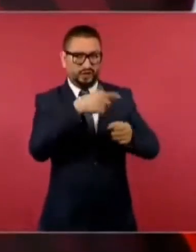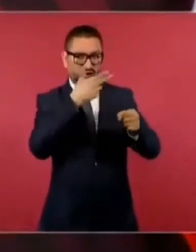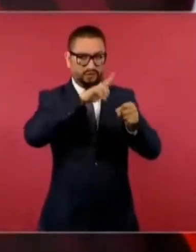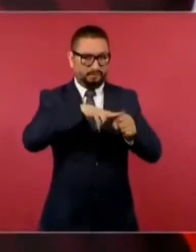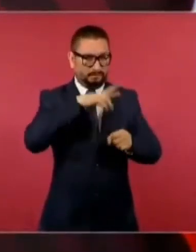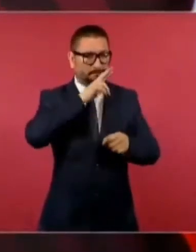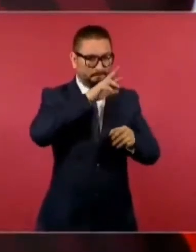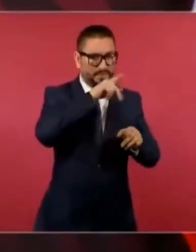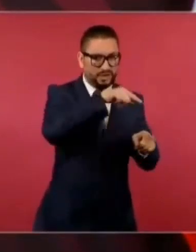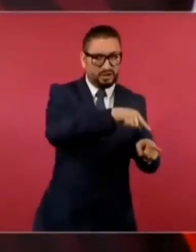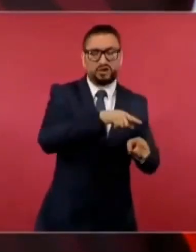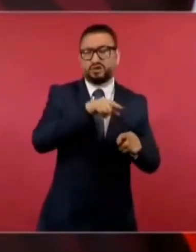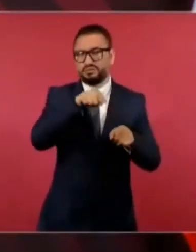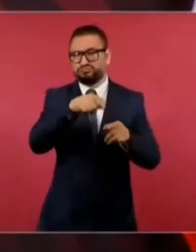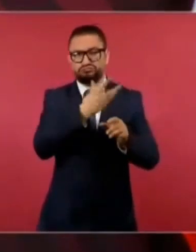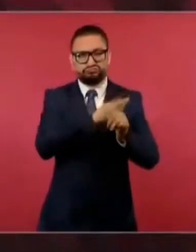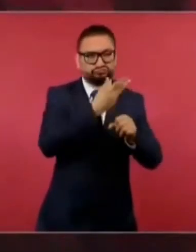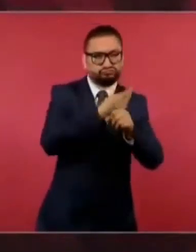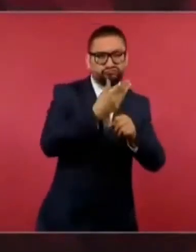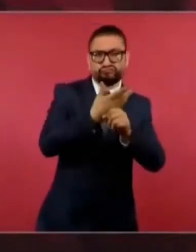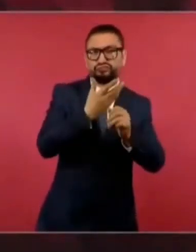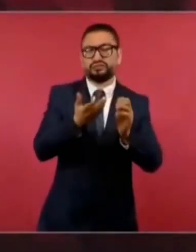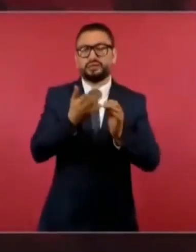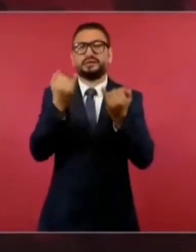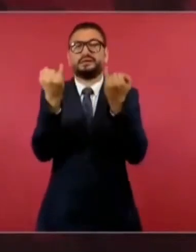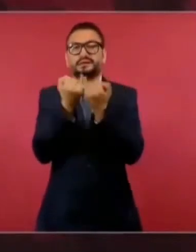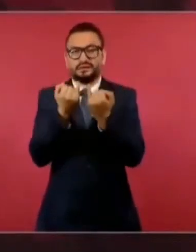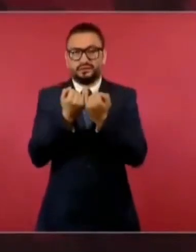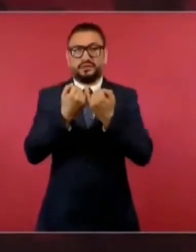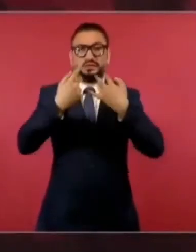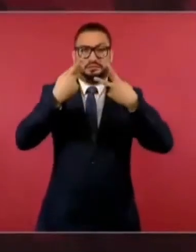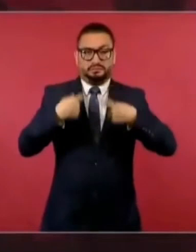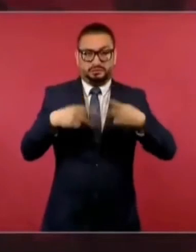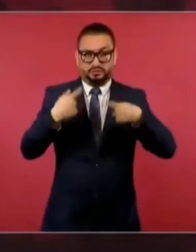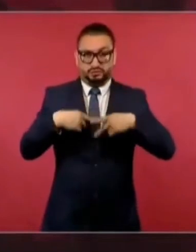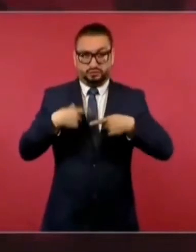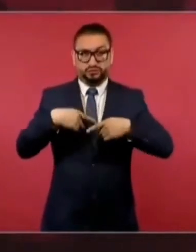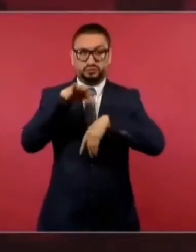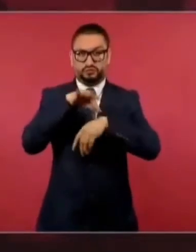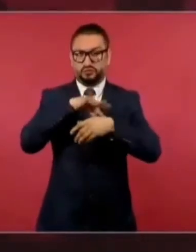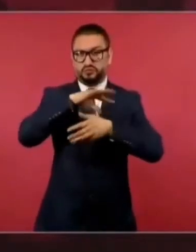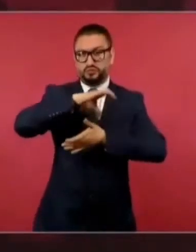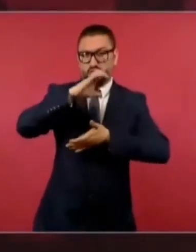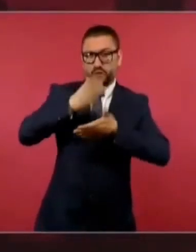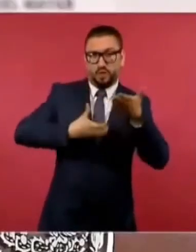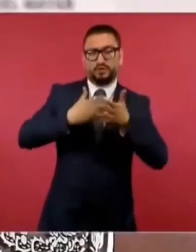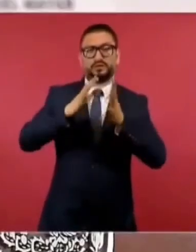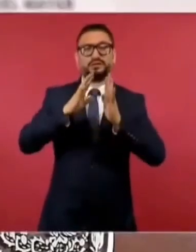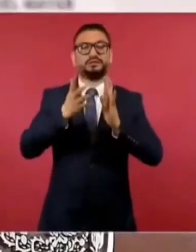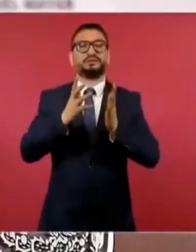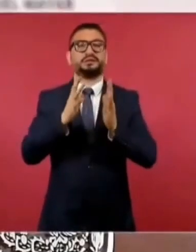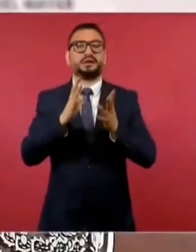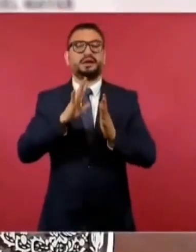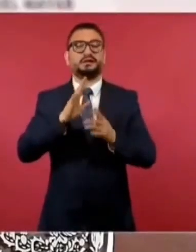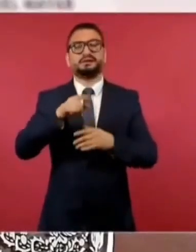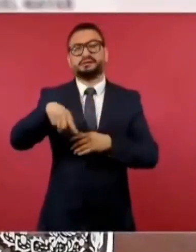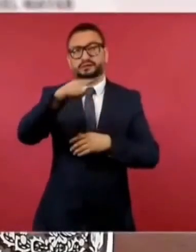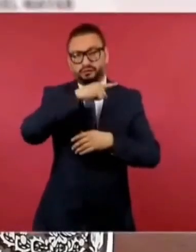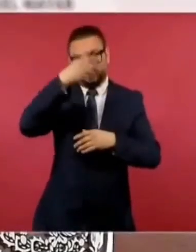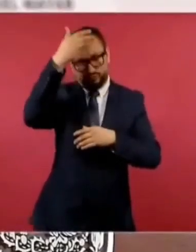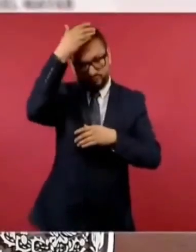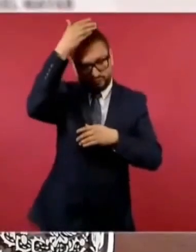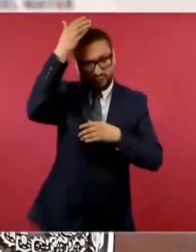clínicas y ya está la contratación como nunca de enfermeras, enfermeros,